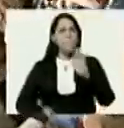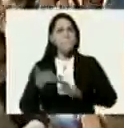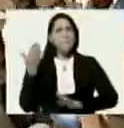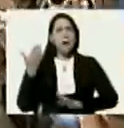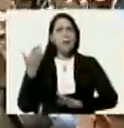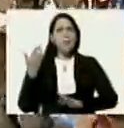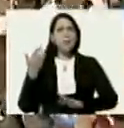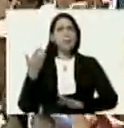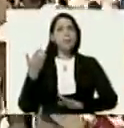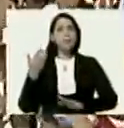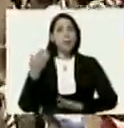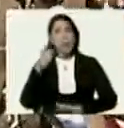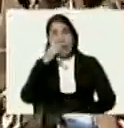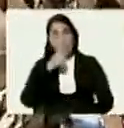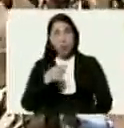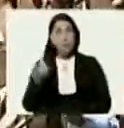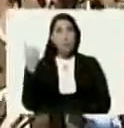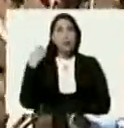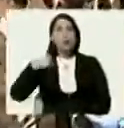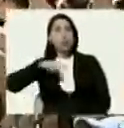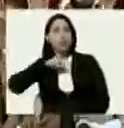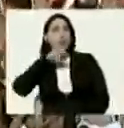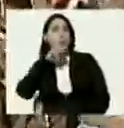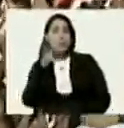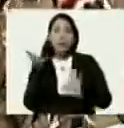Hace un año lo hablamos aquí, lo conversamos.